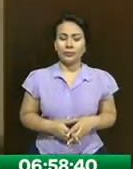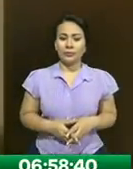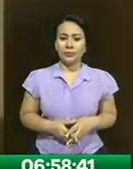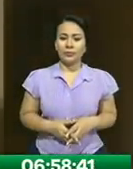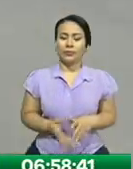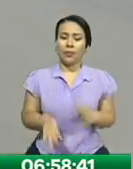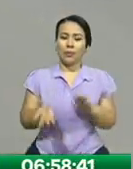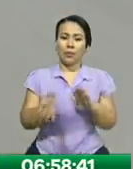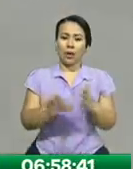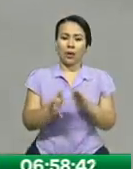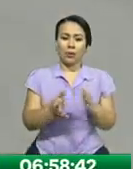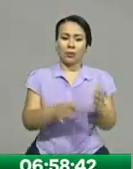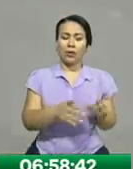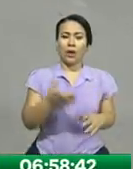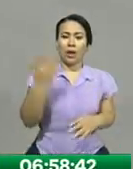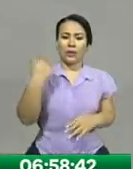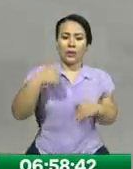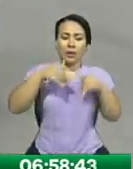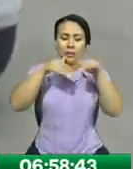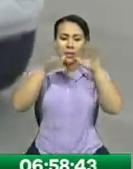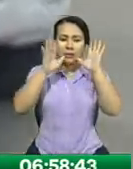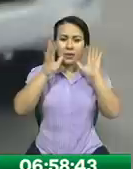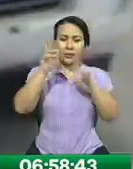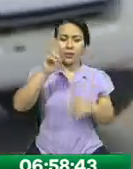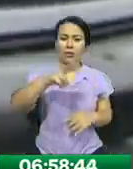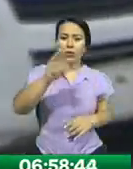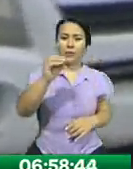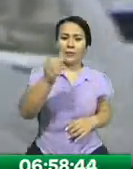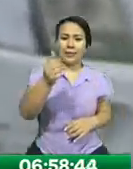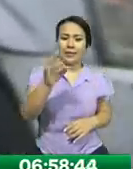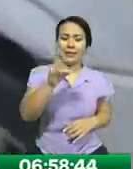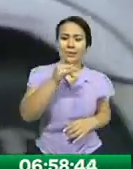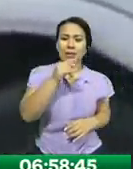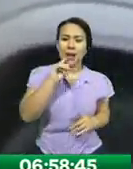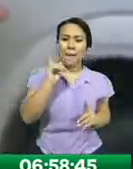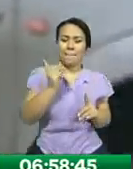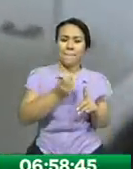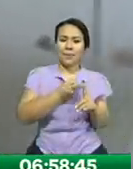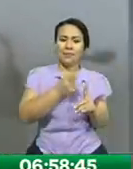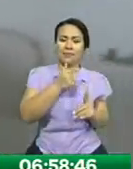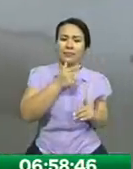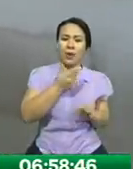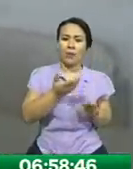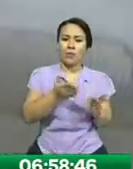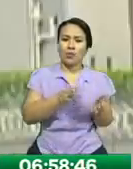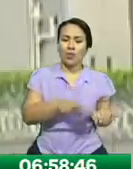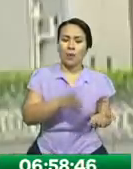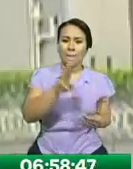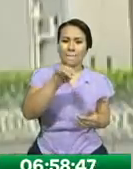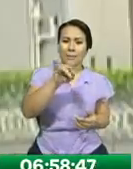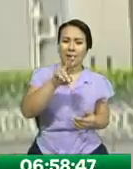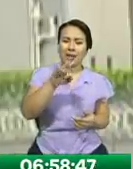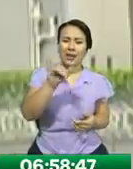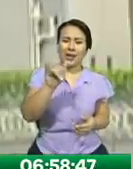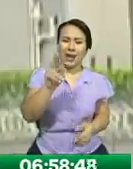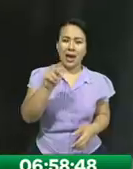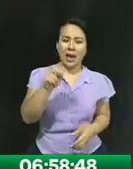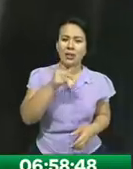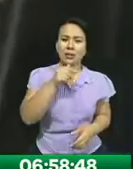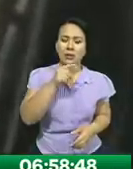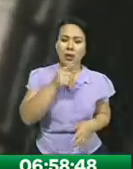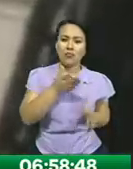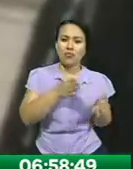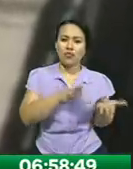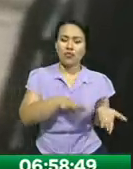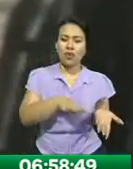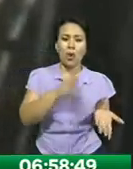aparezcan muertos. En diciembre de 2017, el principal indagado por el crimen de Emilia fue hallado muerto en la cárcel de Cuenca.